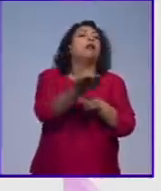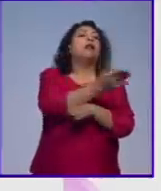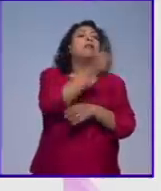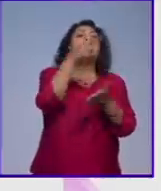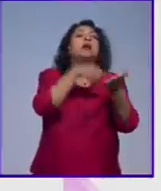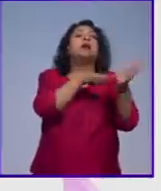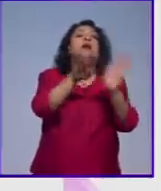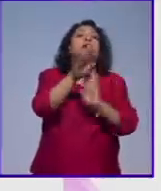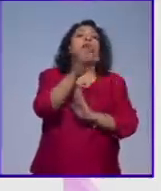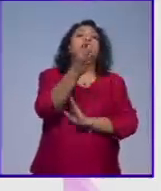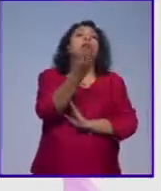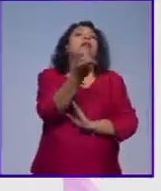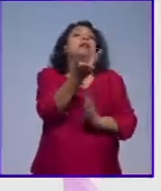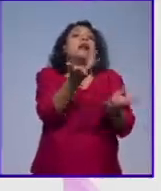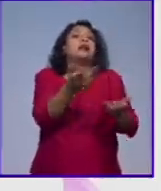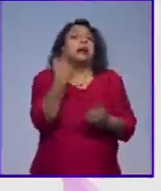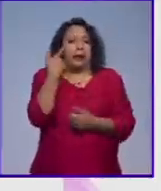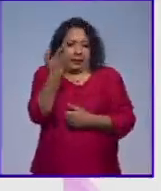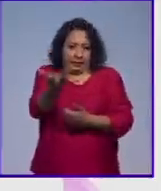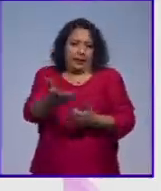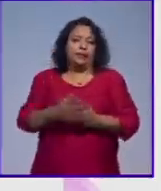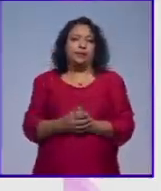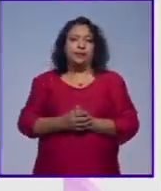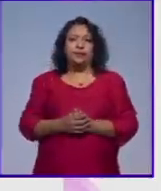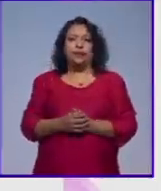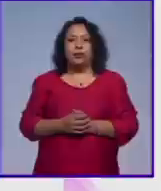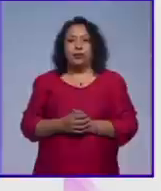en 1993? Vamos a ver.